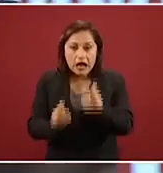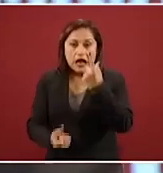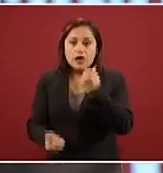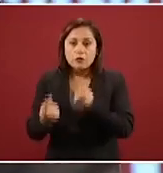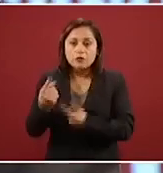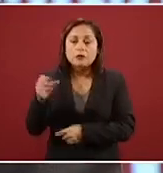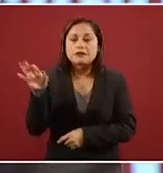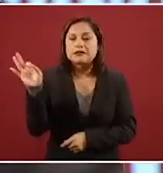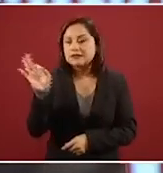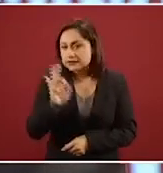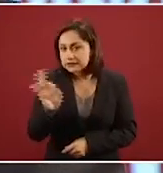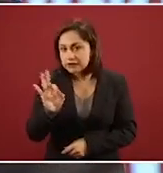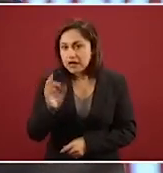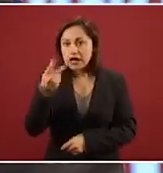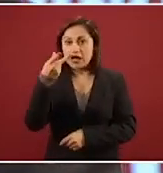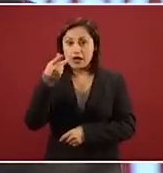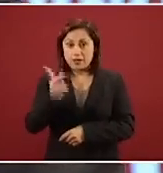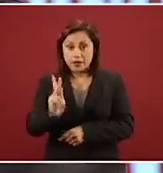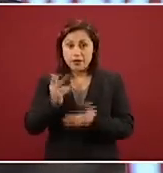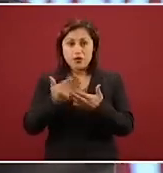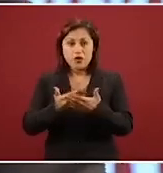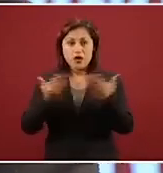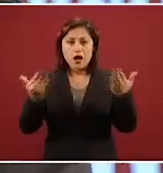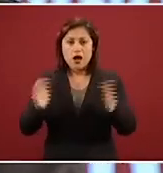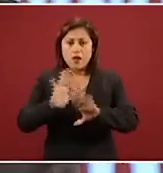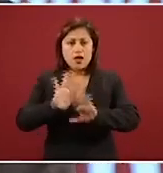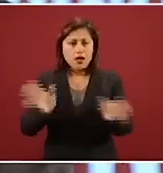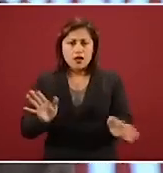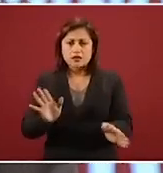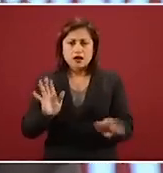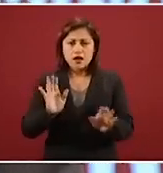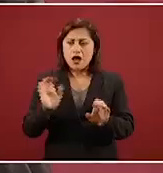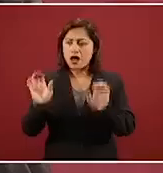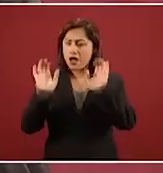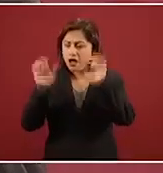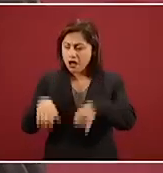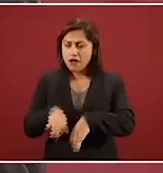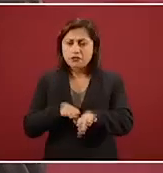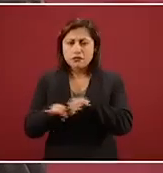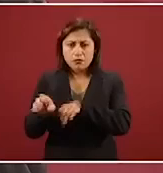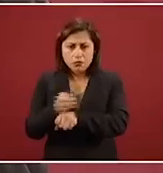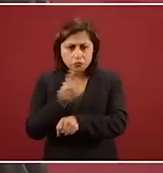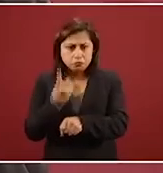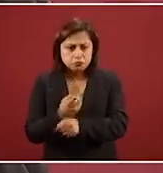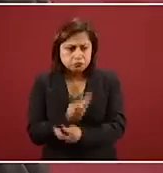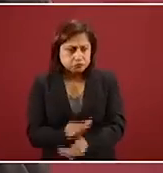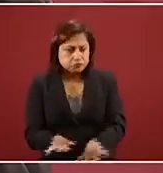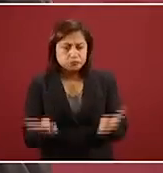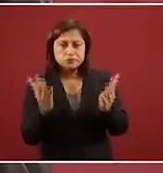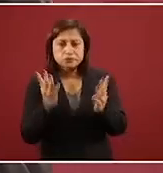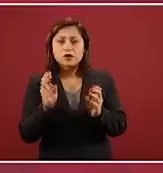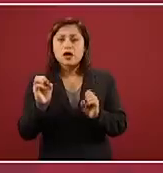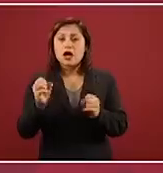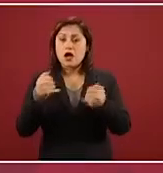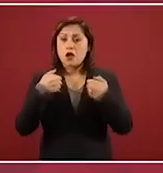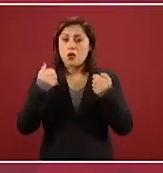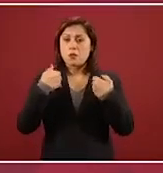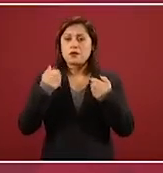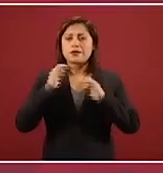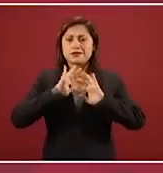hay oportunidades de trabajo, los jóvenes tienen posibilidad de